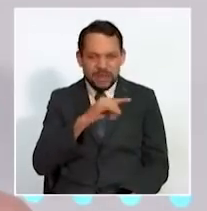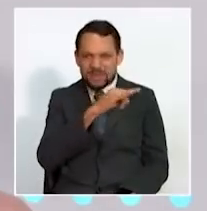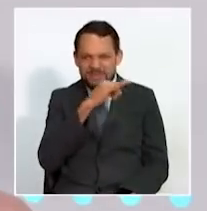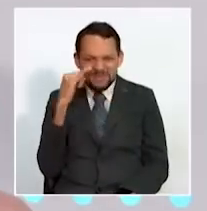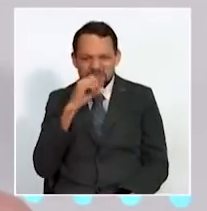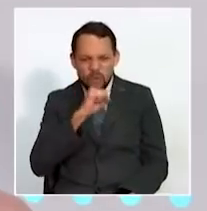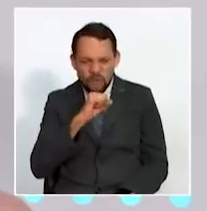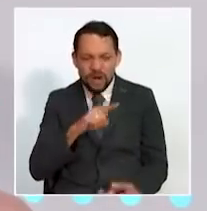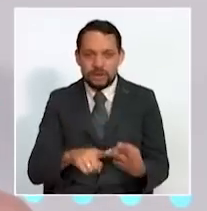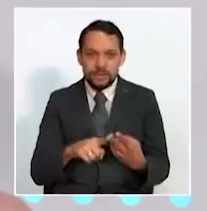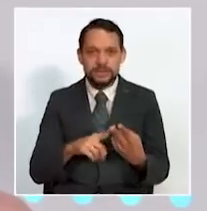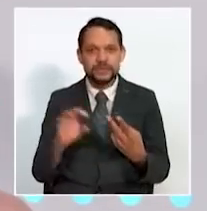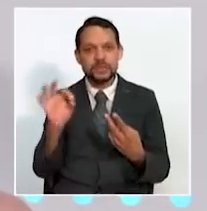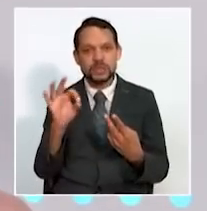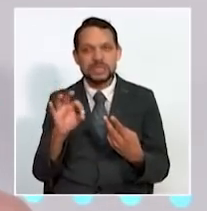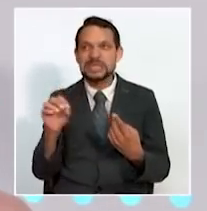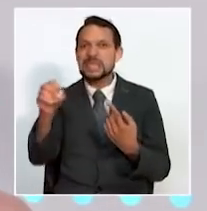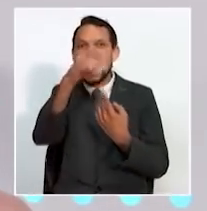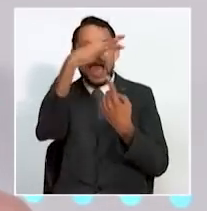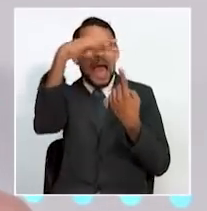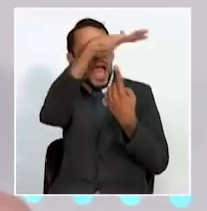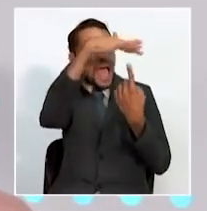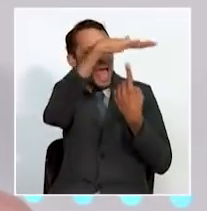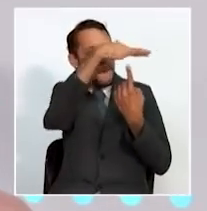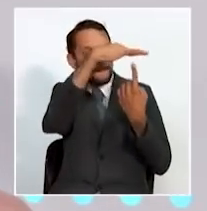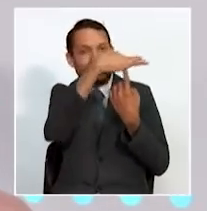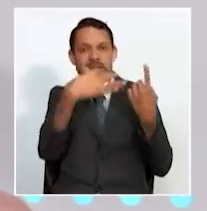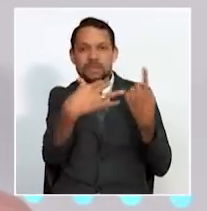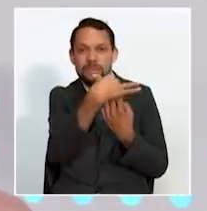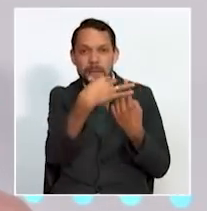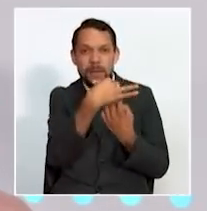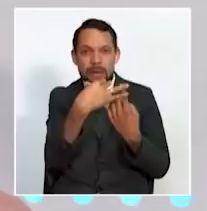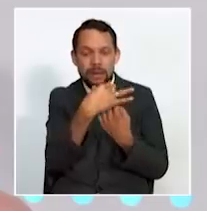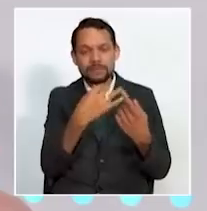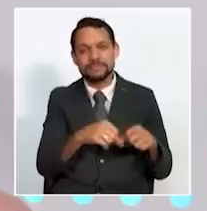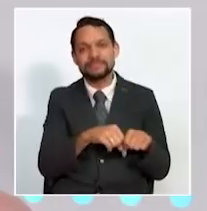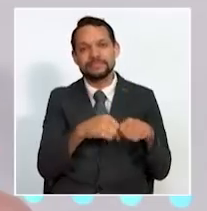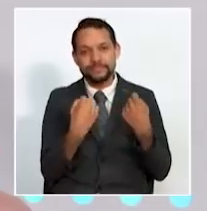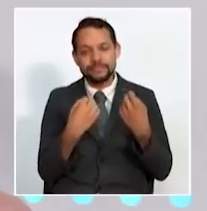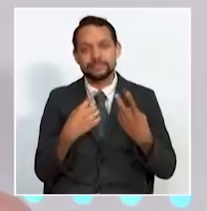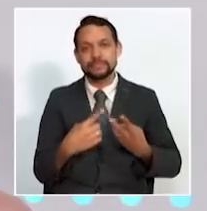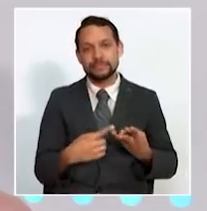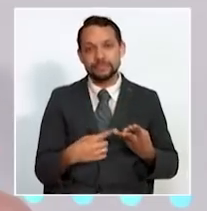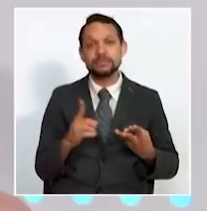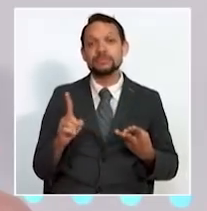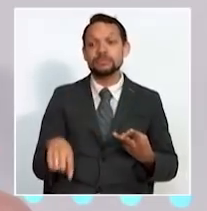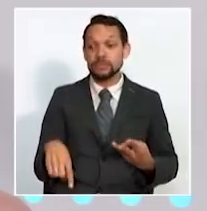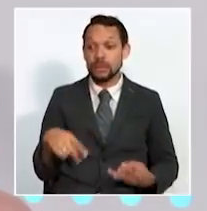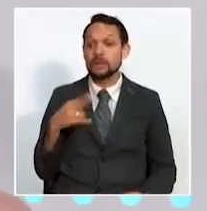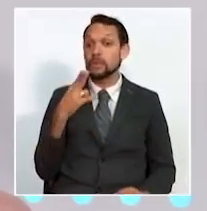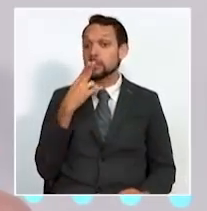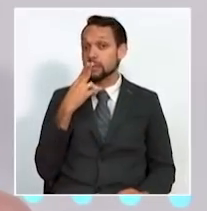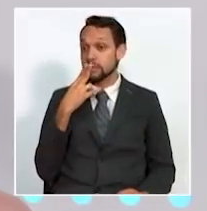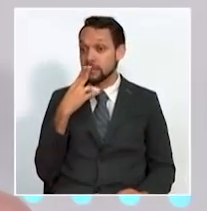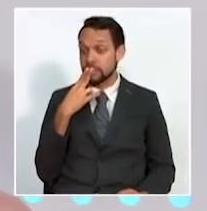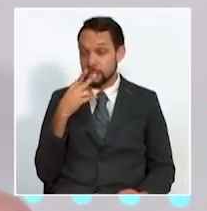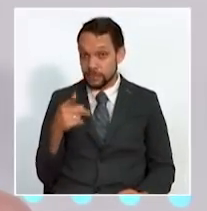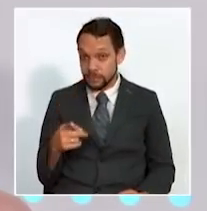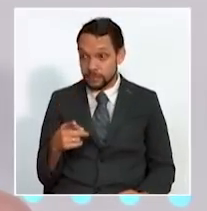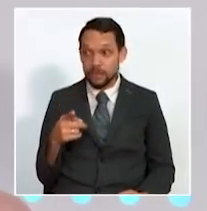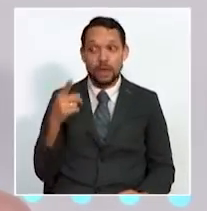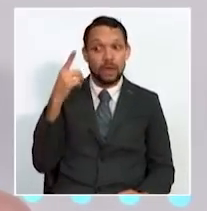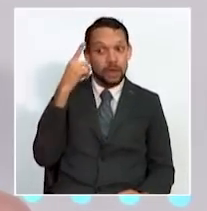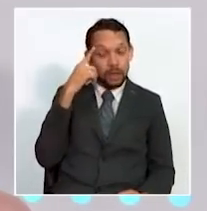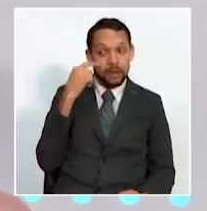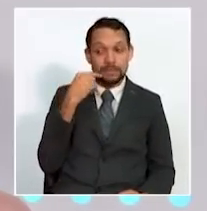todos estos contaminantes que irritan la mucosa como tal. Entre esos el cigarrillo. Y yo le digo a la persona, imagínese